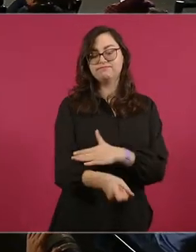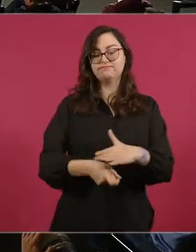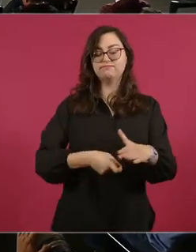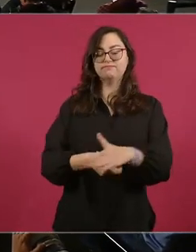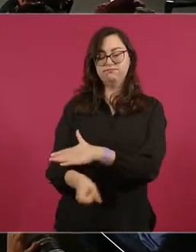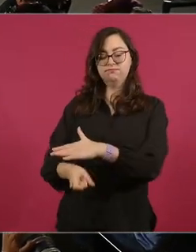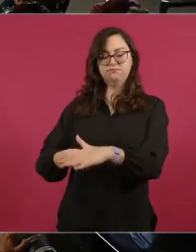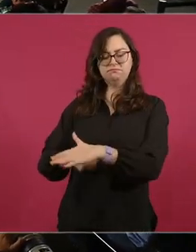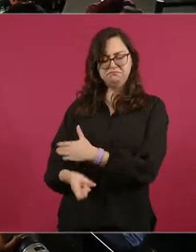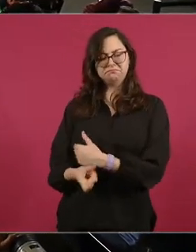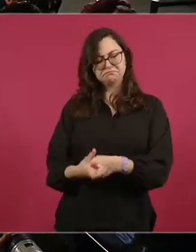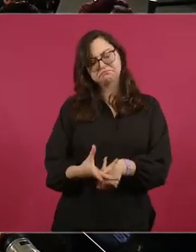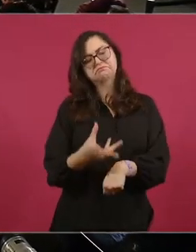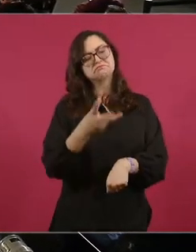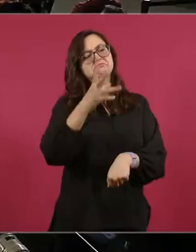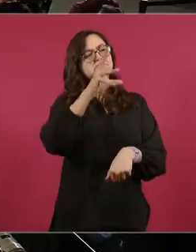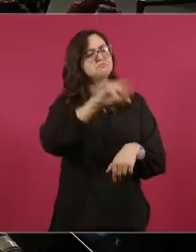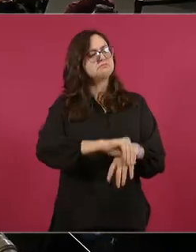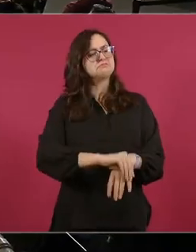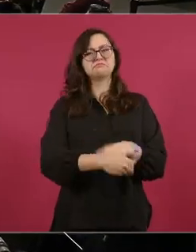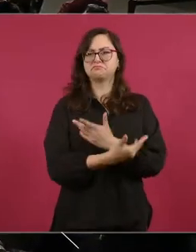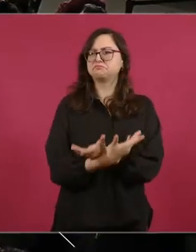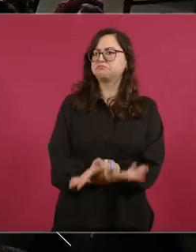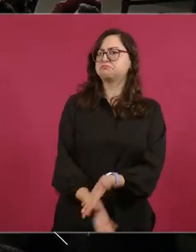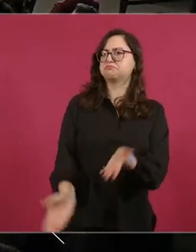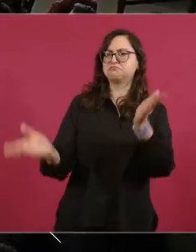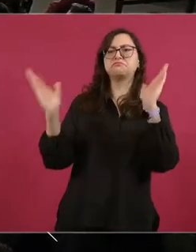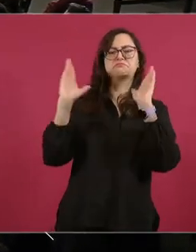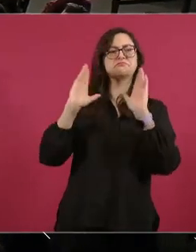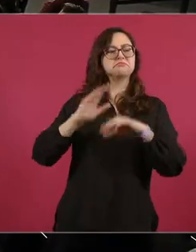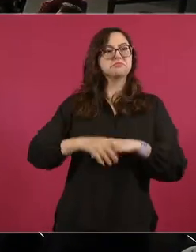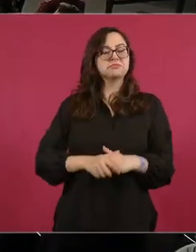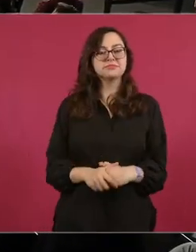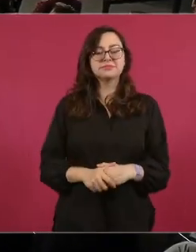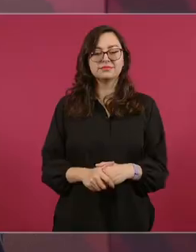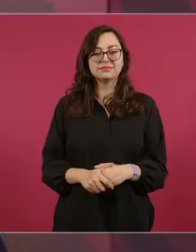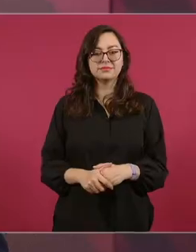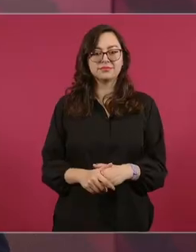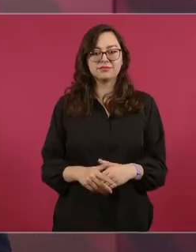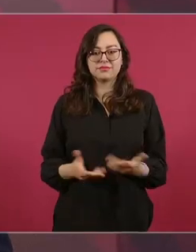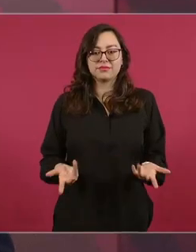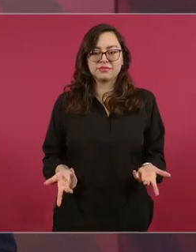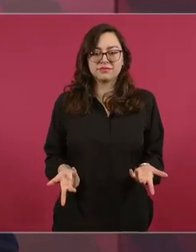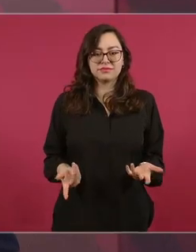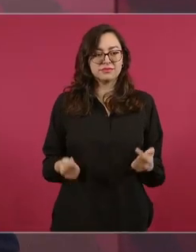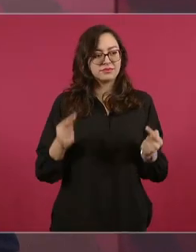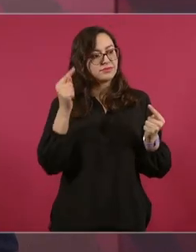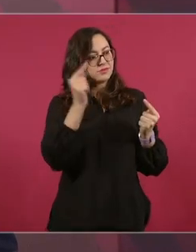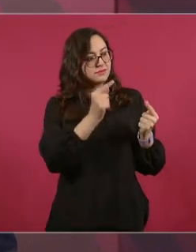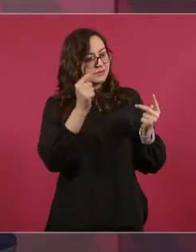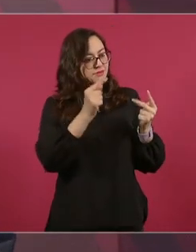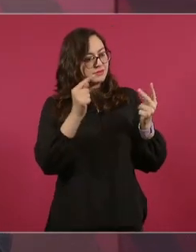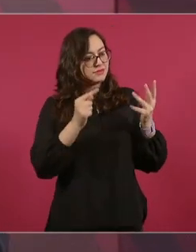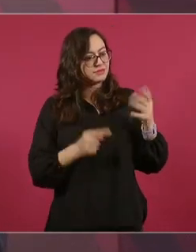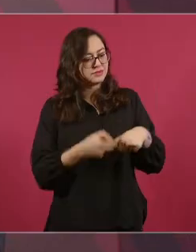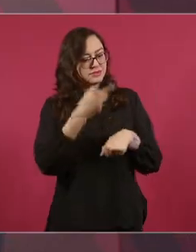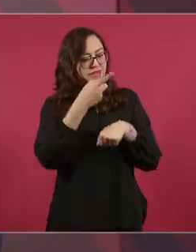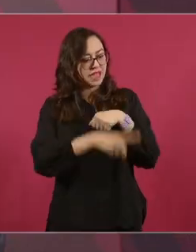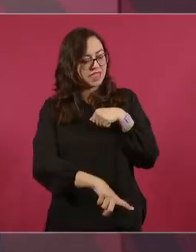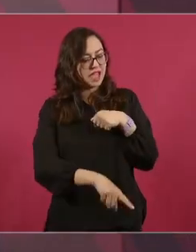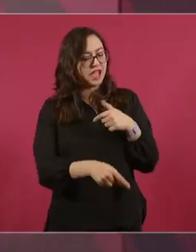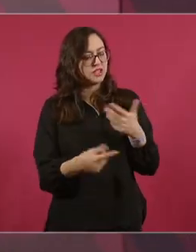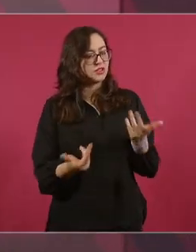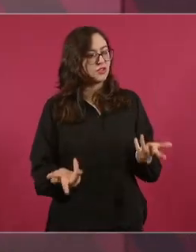se llega a desconocer o se hacen de la vista gorda que los vapeadores